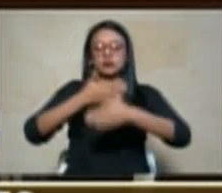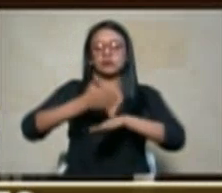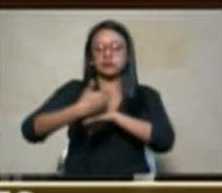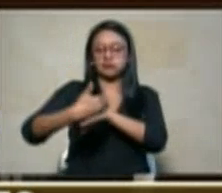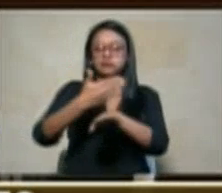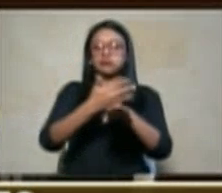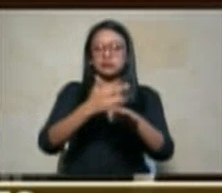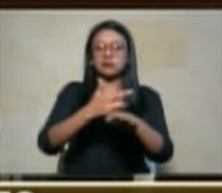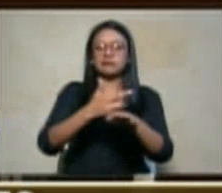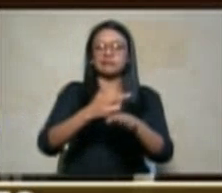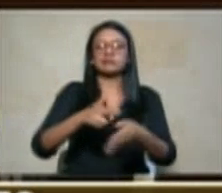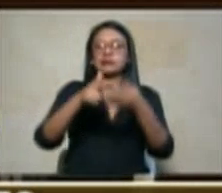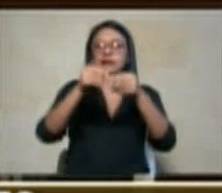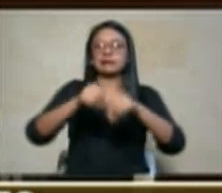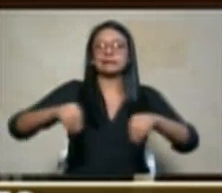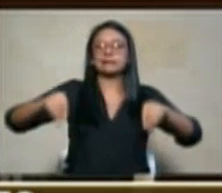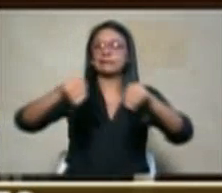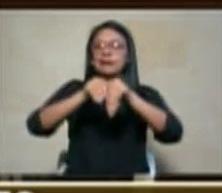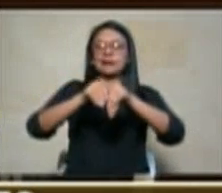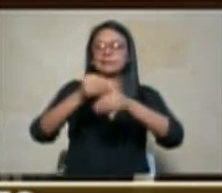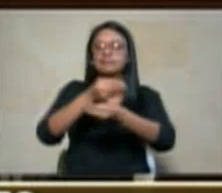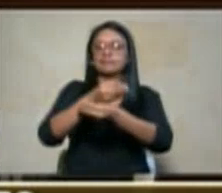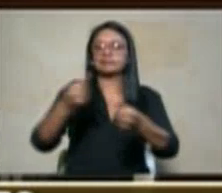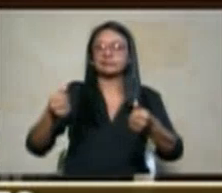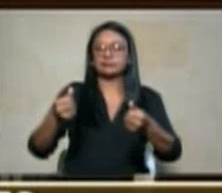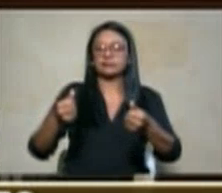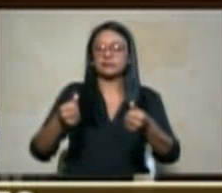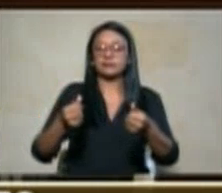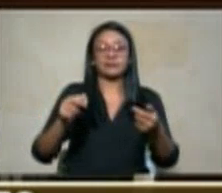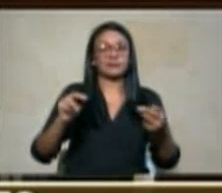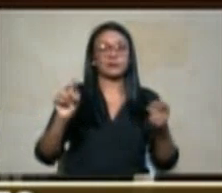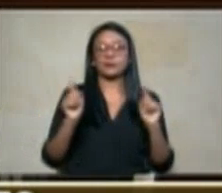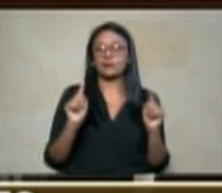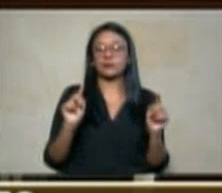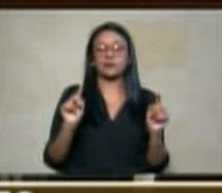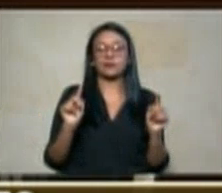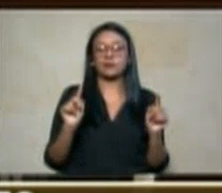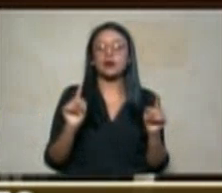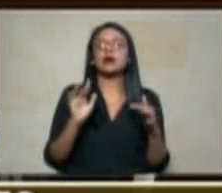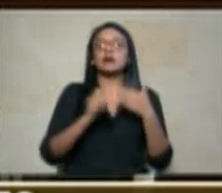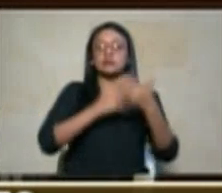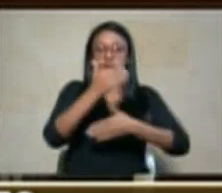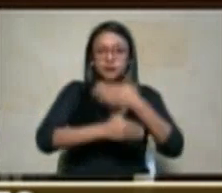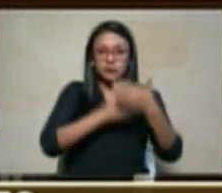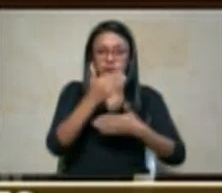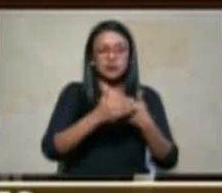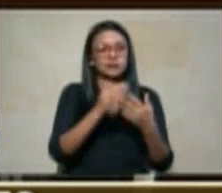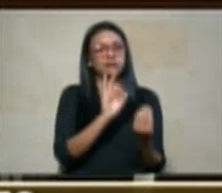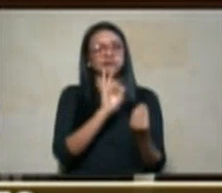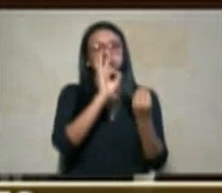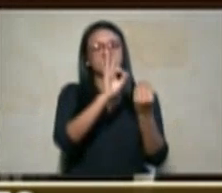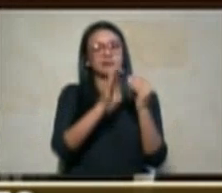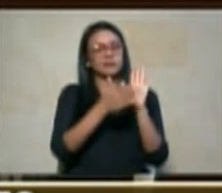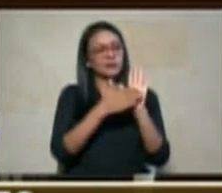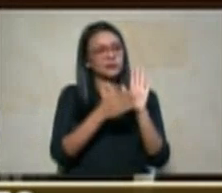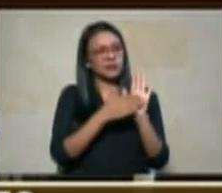contrario, que se llenen de garantías a esos ciudadanos que de manera